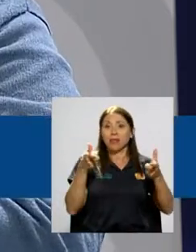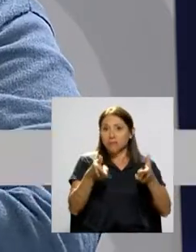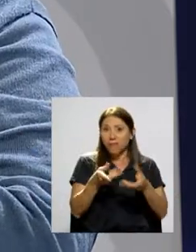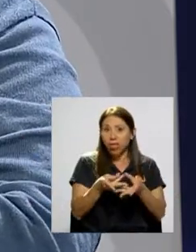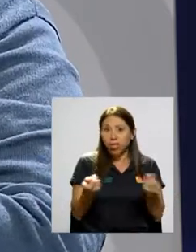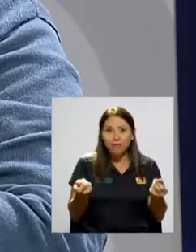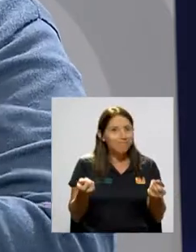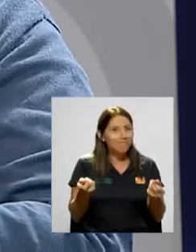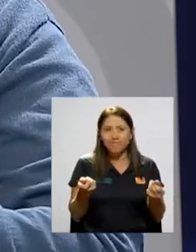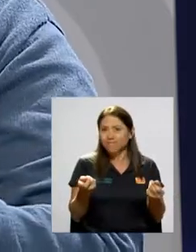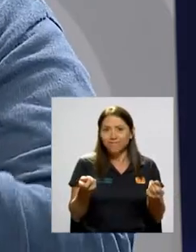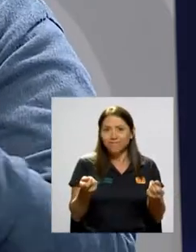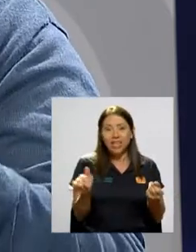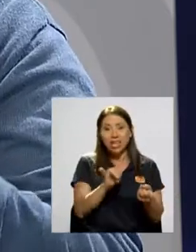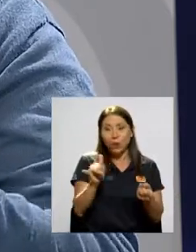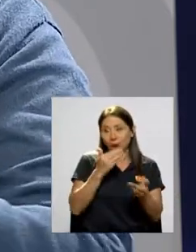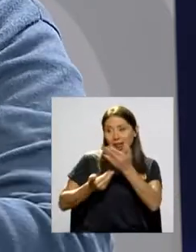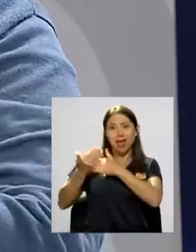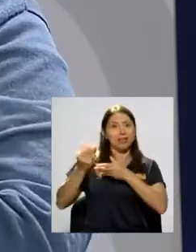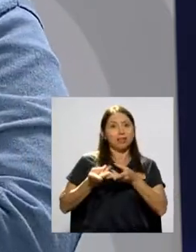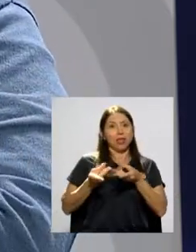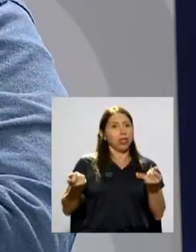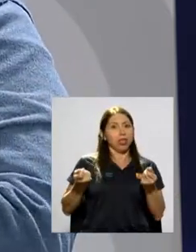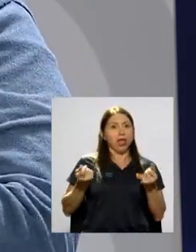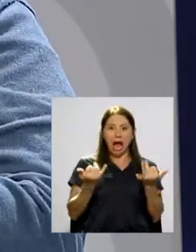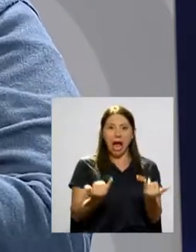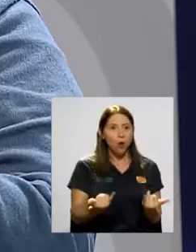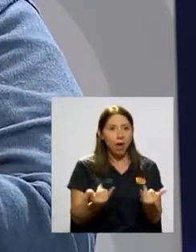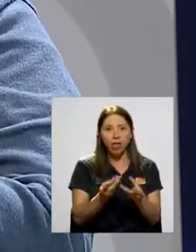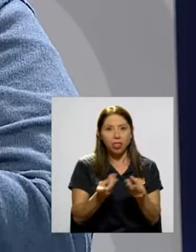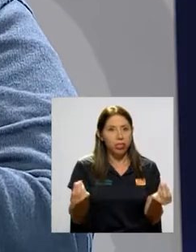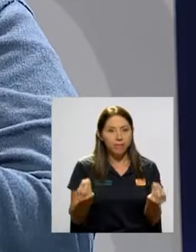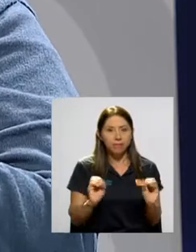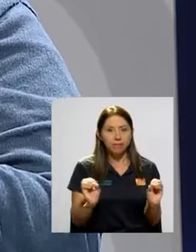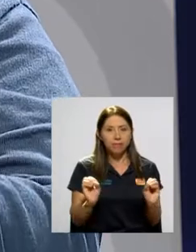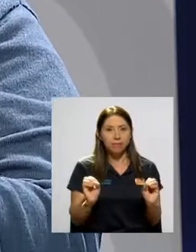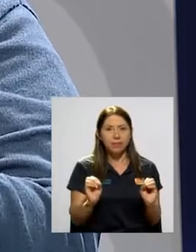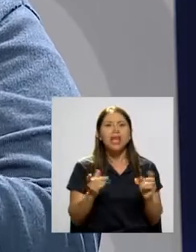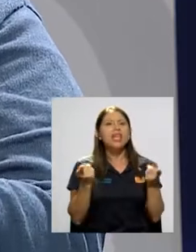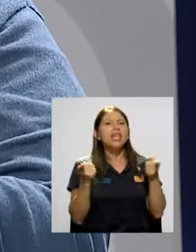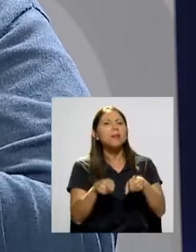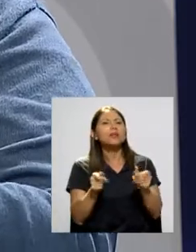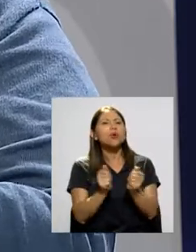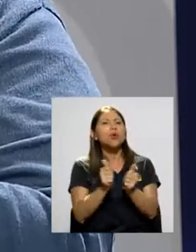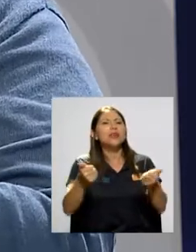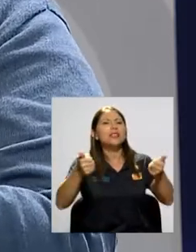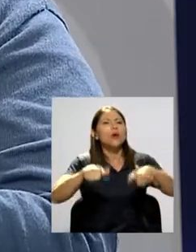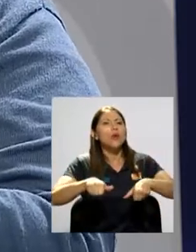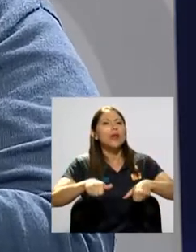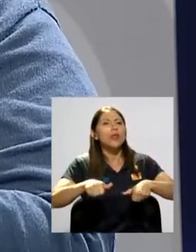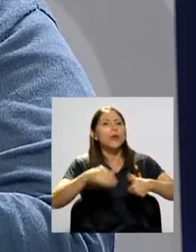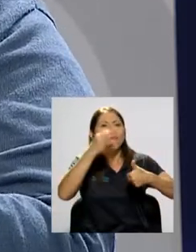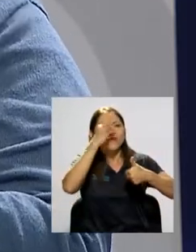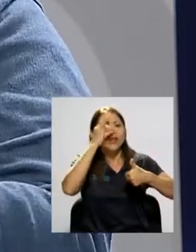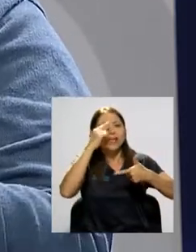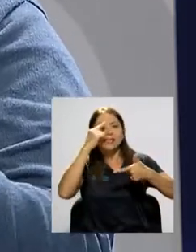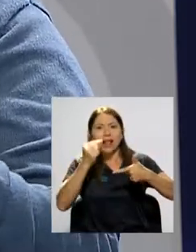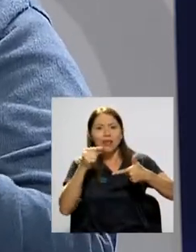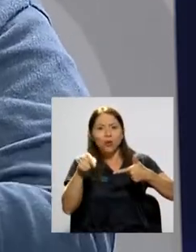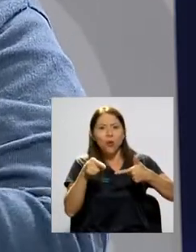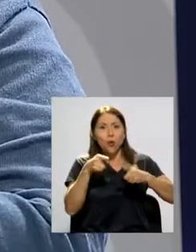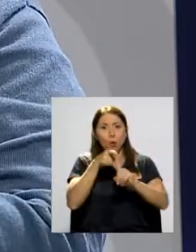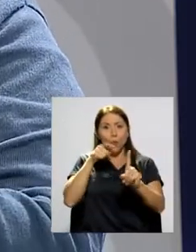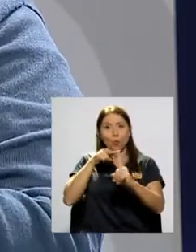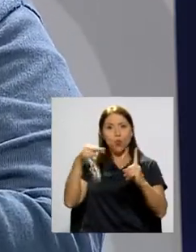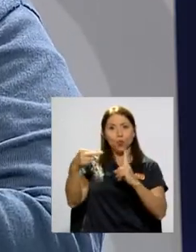resuelto ahora, ¿verdad? O no, uh-huh, ha sido posible resolver ahora. ¿Qué pasó con ese acuerdo desde mi punto de vista? Y yo creo que